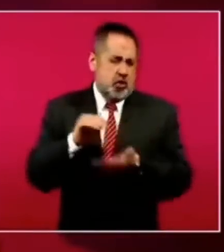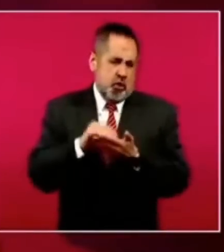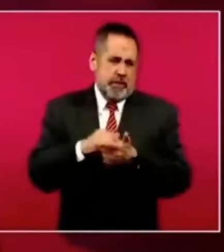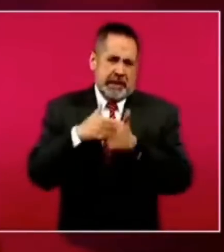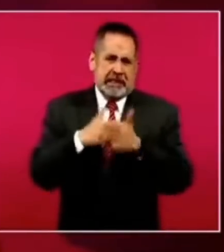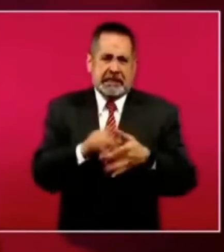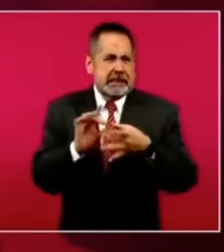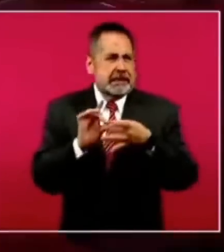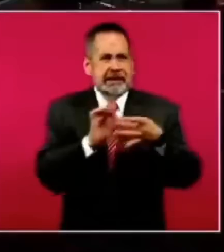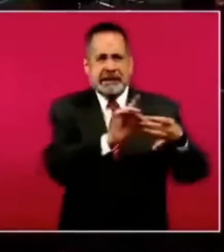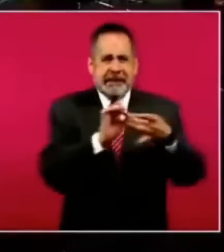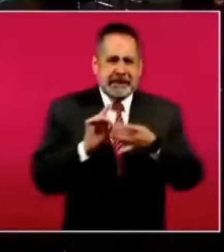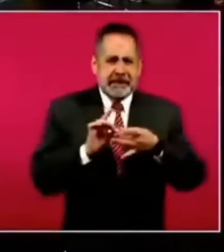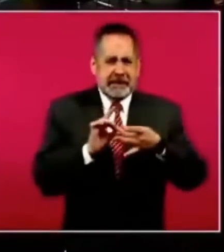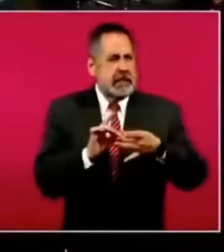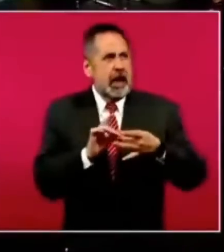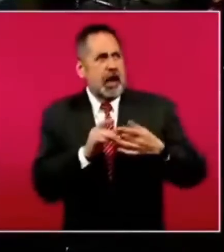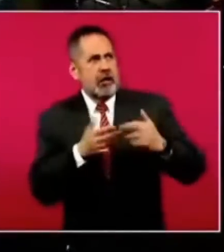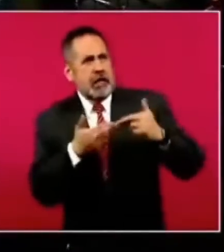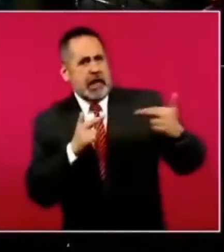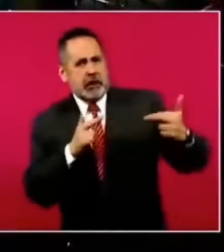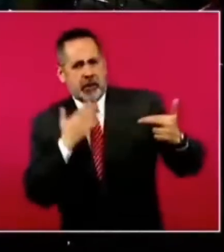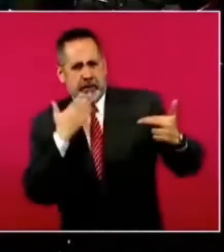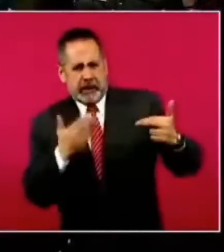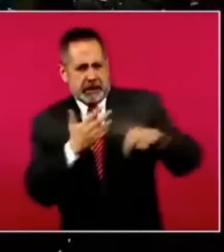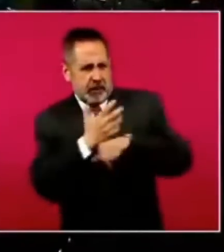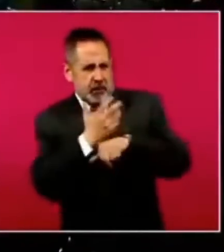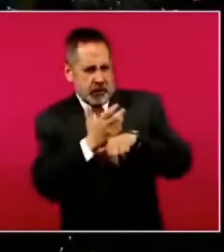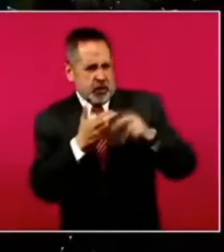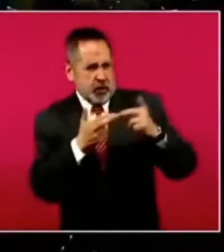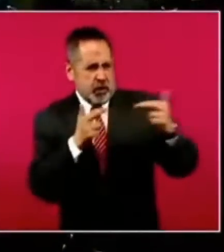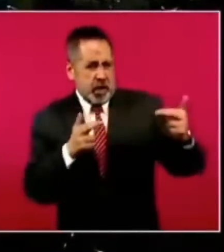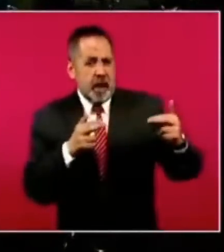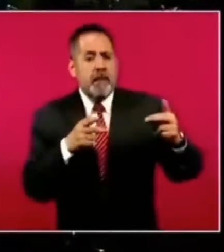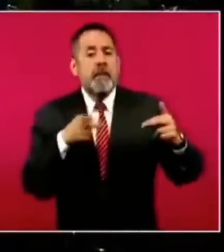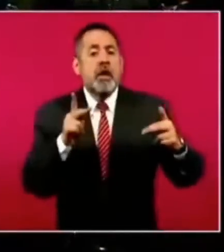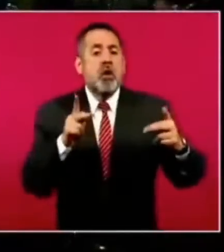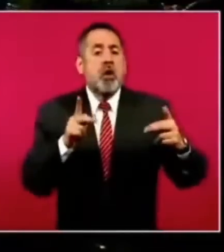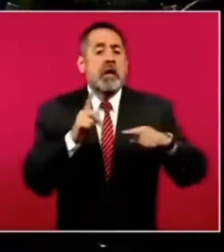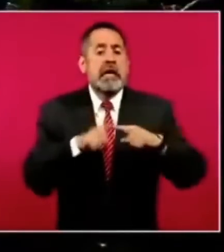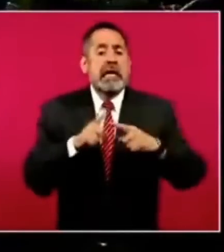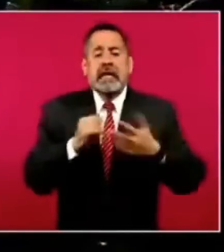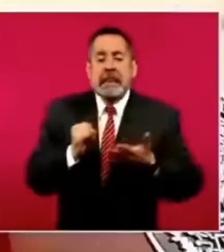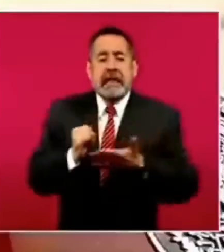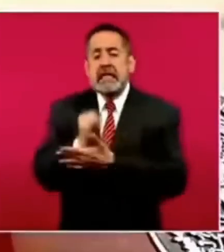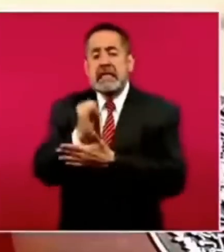habiendo, pero pues las decisiones las tomamos